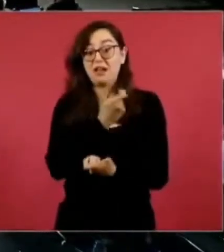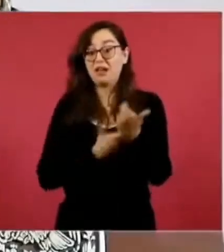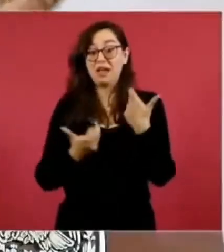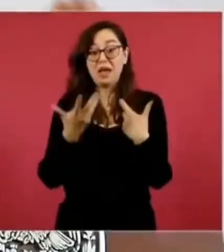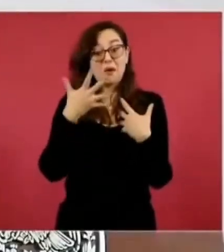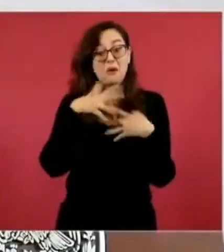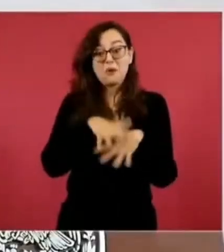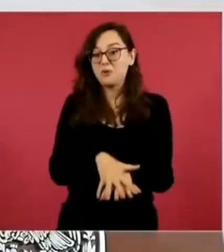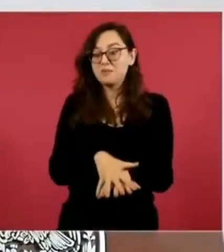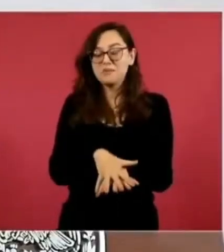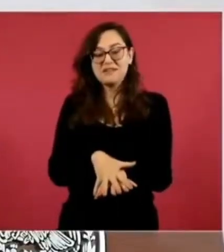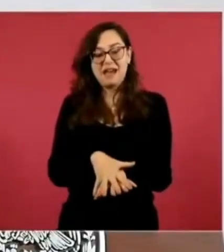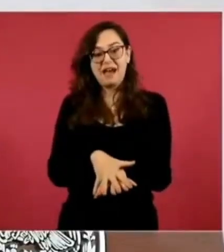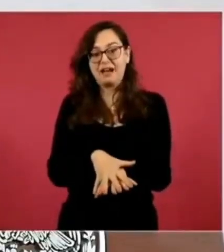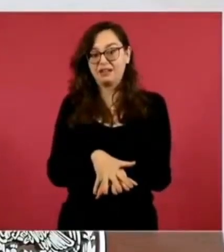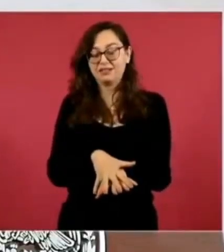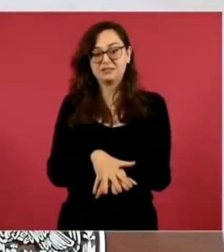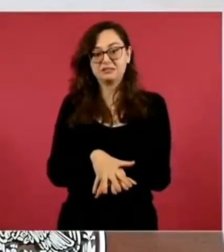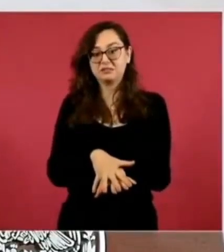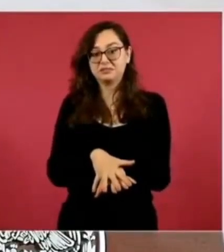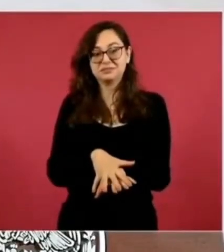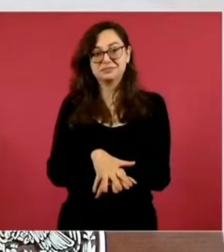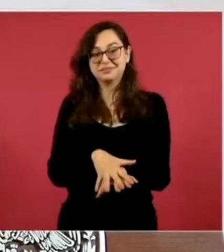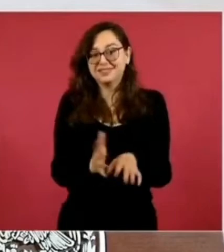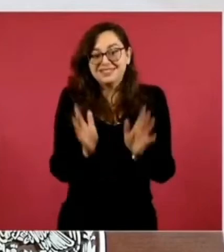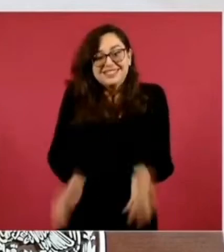es posible